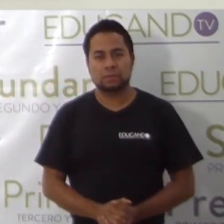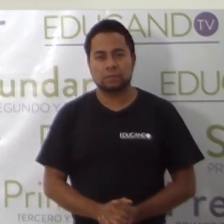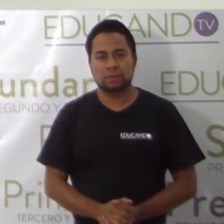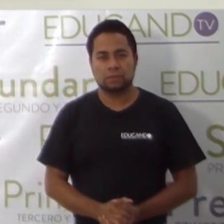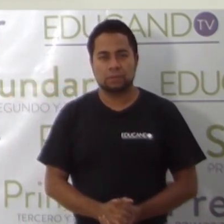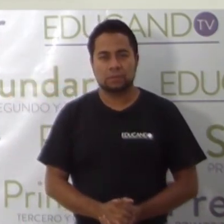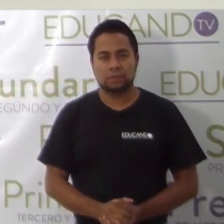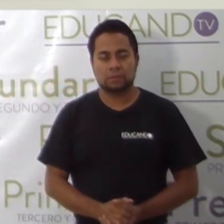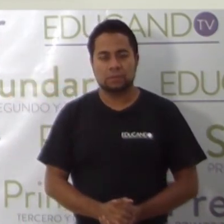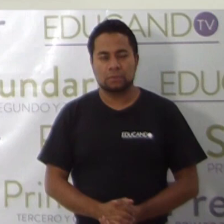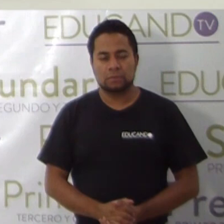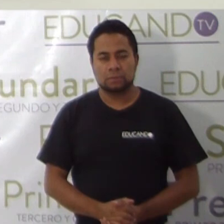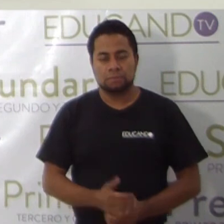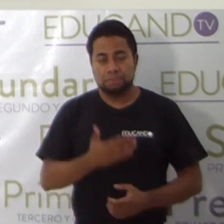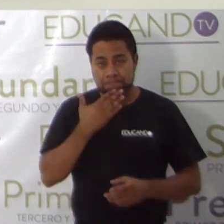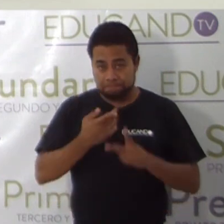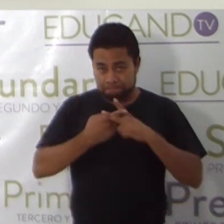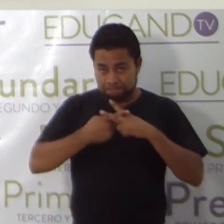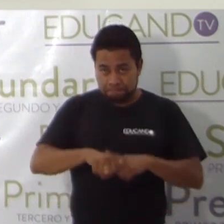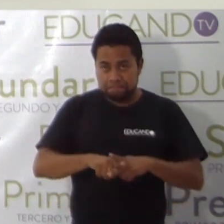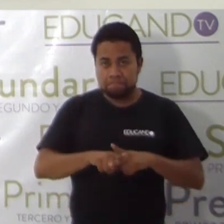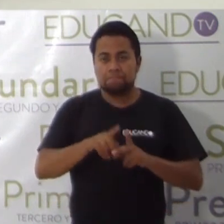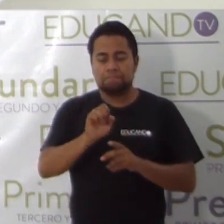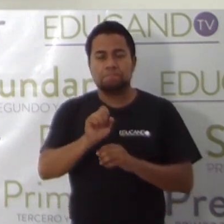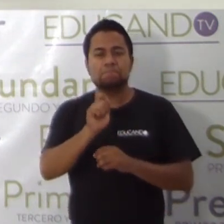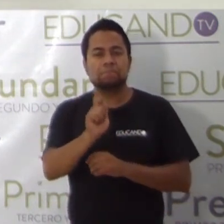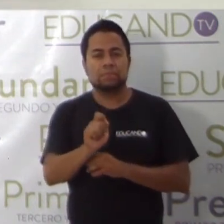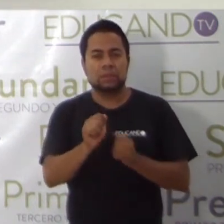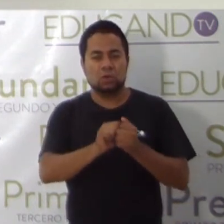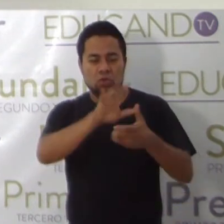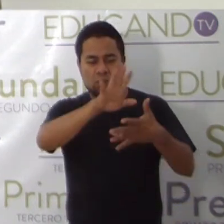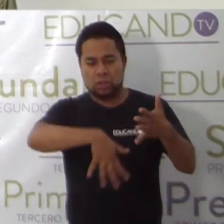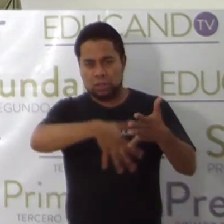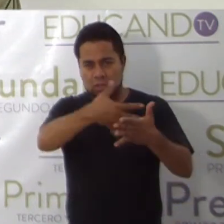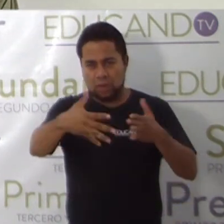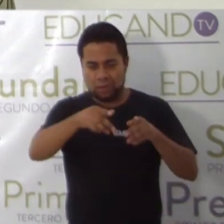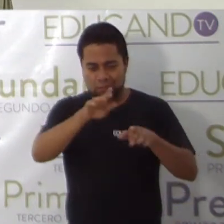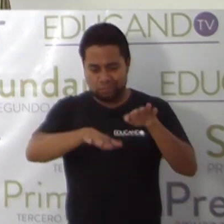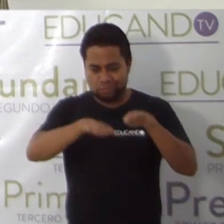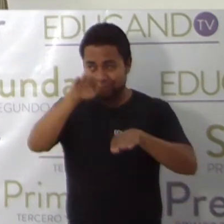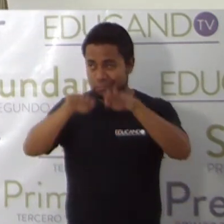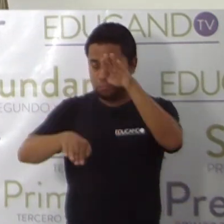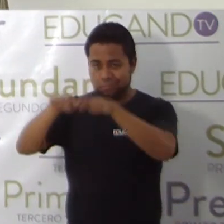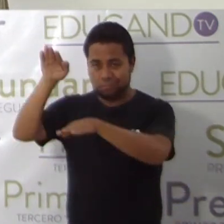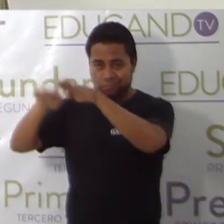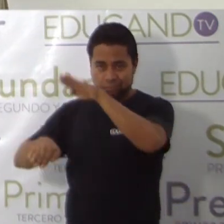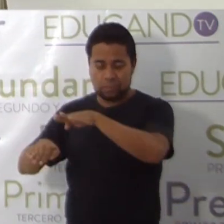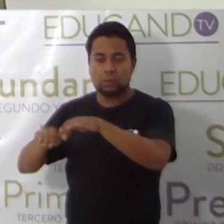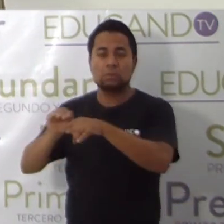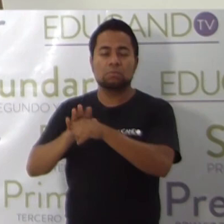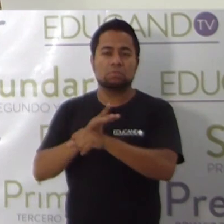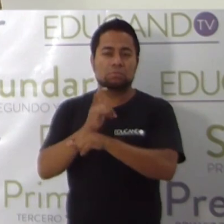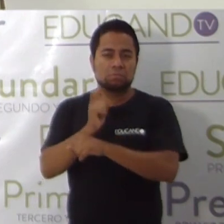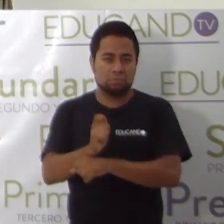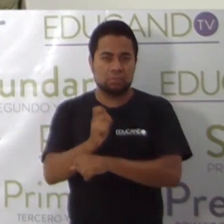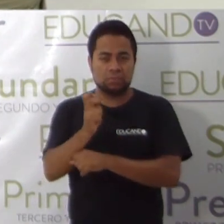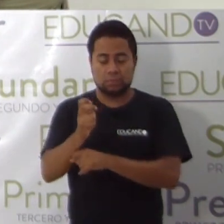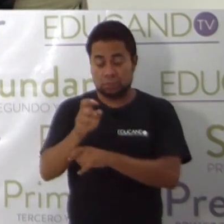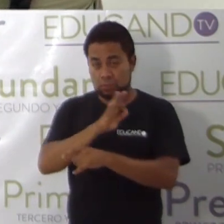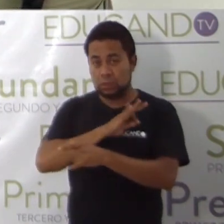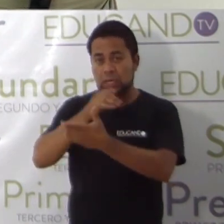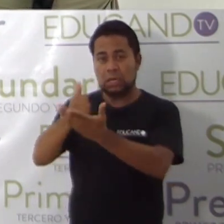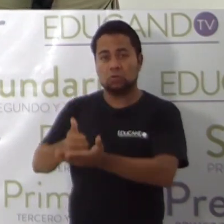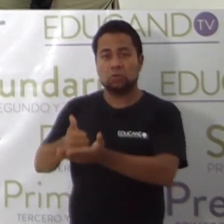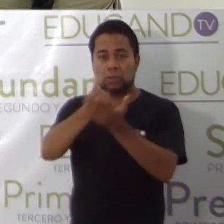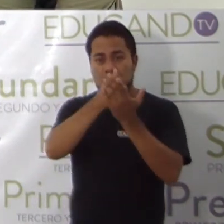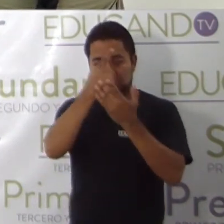a entender lo que son las tablas de frecuencia, ¿sí? ¿Por qué? Porque las tablas de frecuencia nos sirven